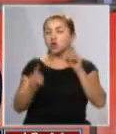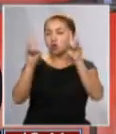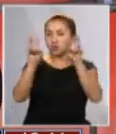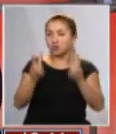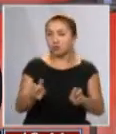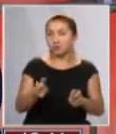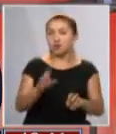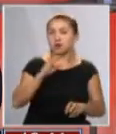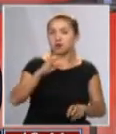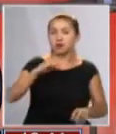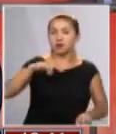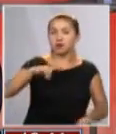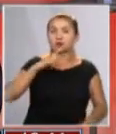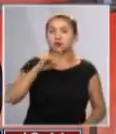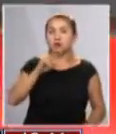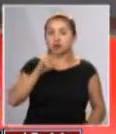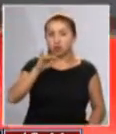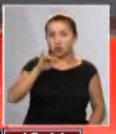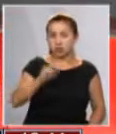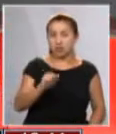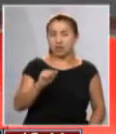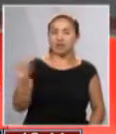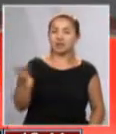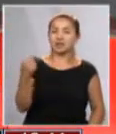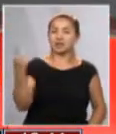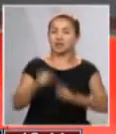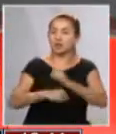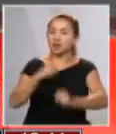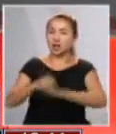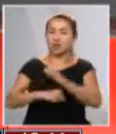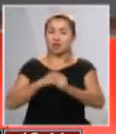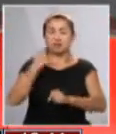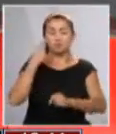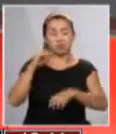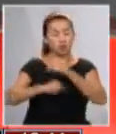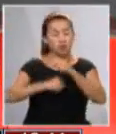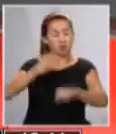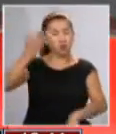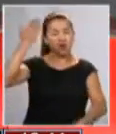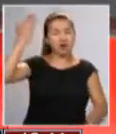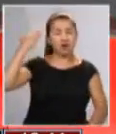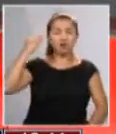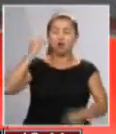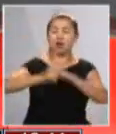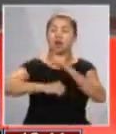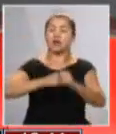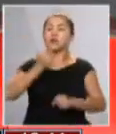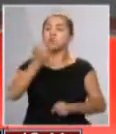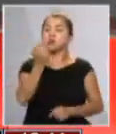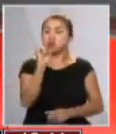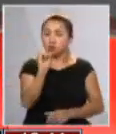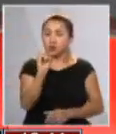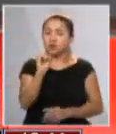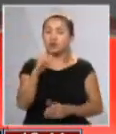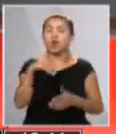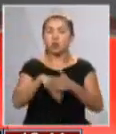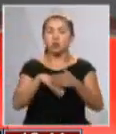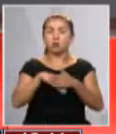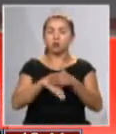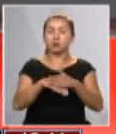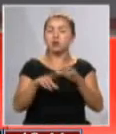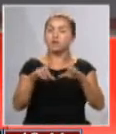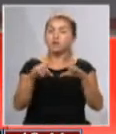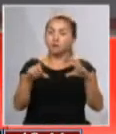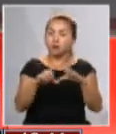la Contraloría General de la República. Pero esto pasaba durante años. El fiscal Gajardo habló que desde el año 90 que venimos acumulando una colección de boletas